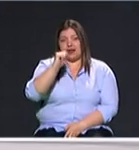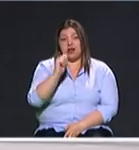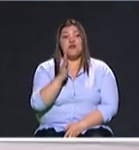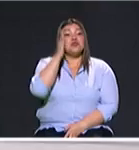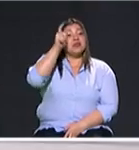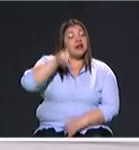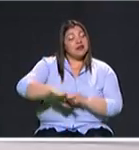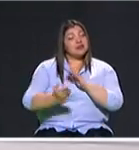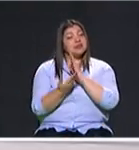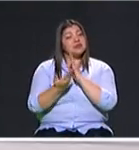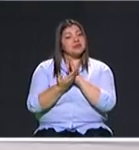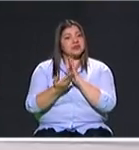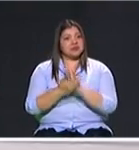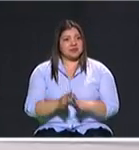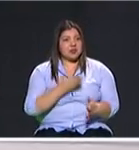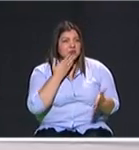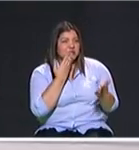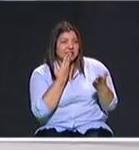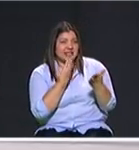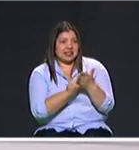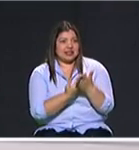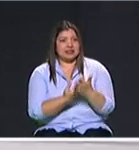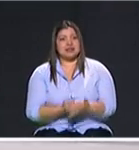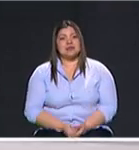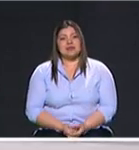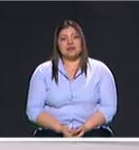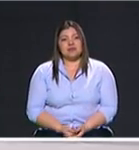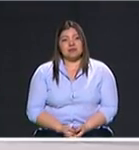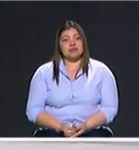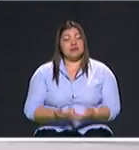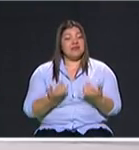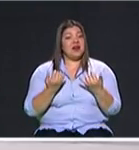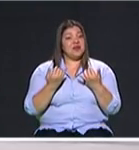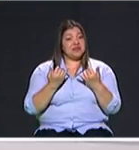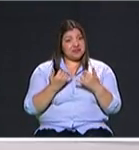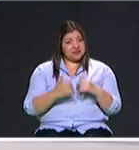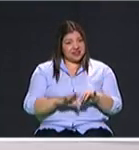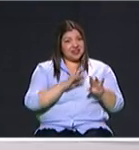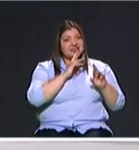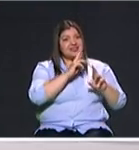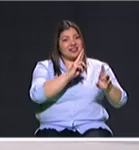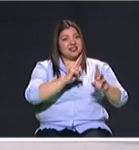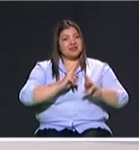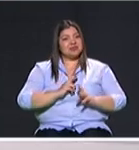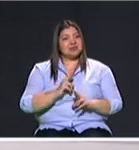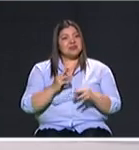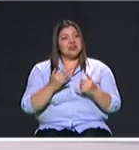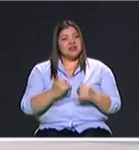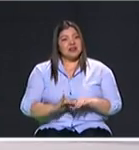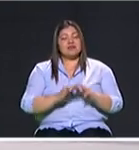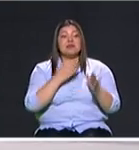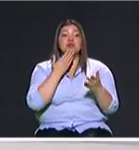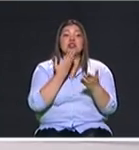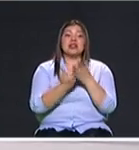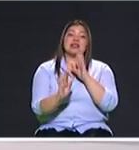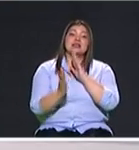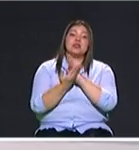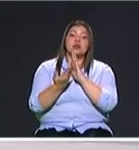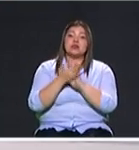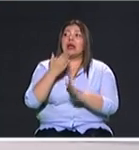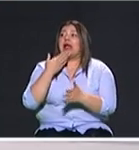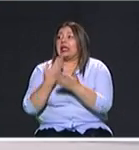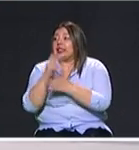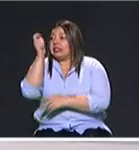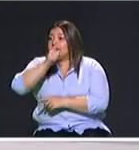gracias al candidato santiago gómez con esta respuesta finalizamos este bloque que tiene que ver con educación gracias también a los ciudadanos que